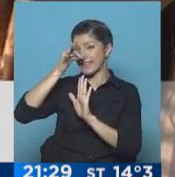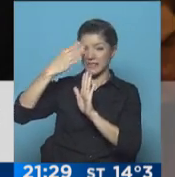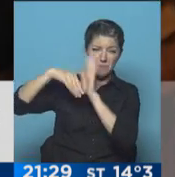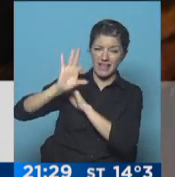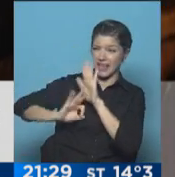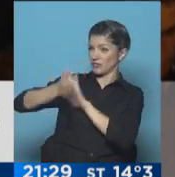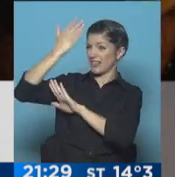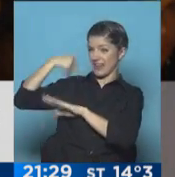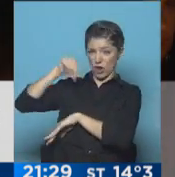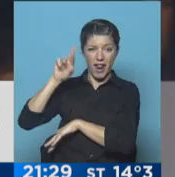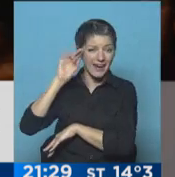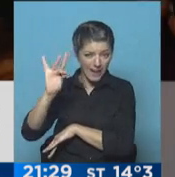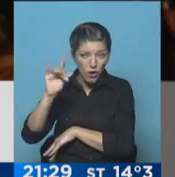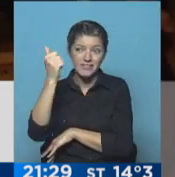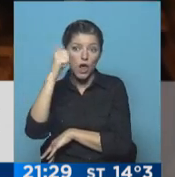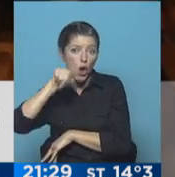años.